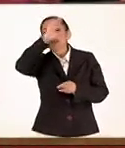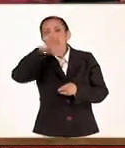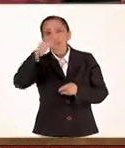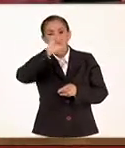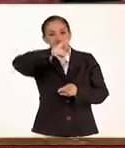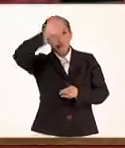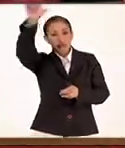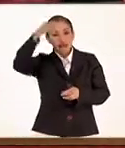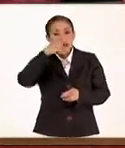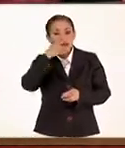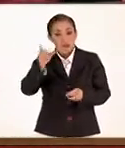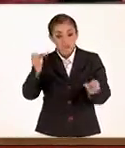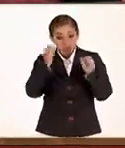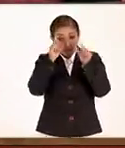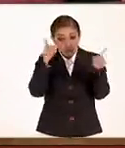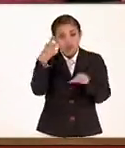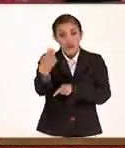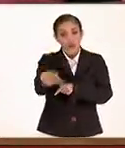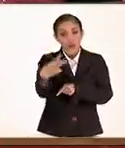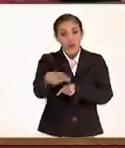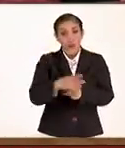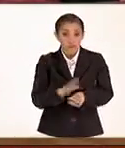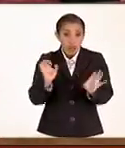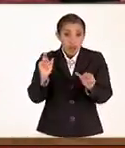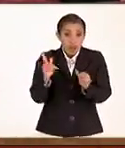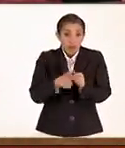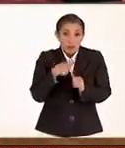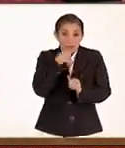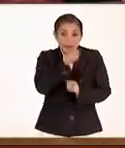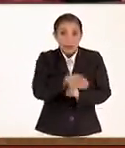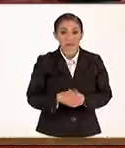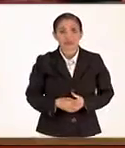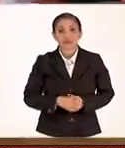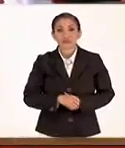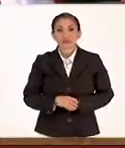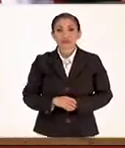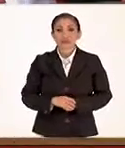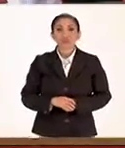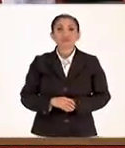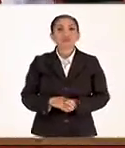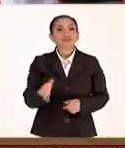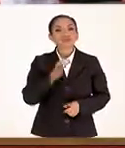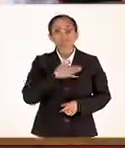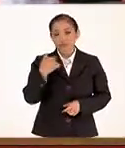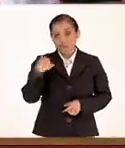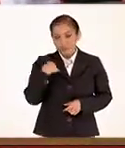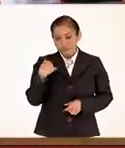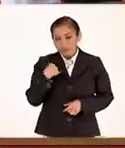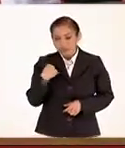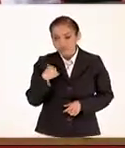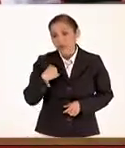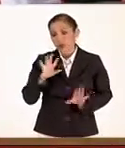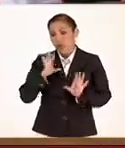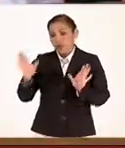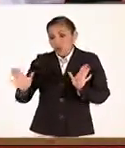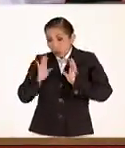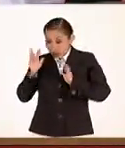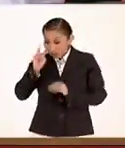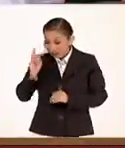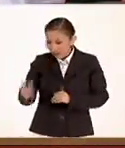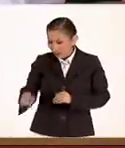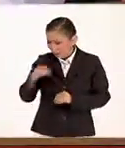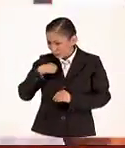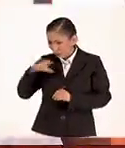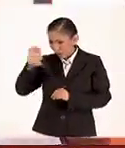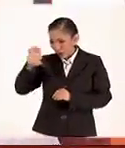expertos que les sorprendió de ustedes porque algo les han de haber dicho no sé si es bueno en mi caso lo que les sorprendió mucho fue